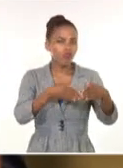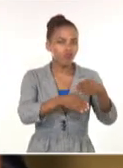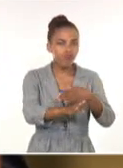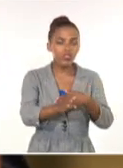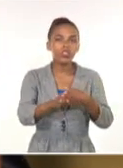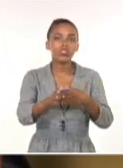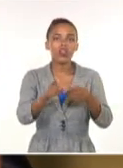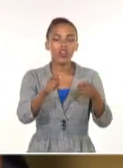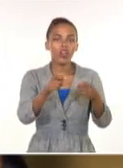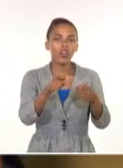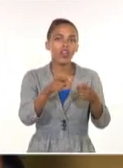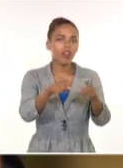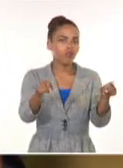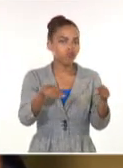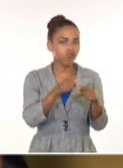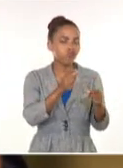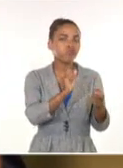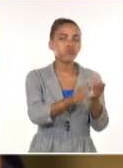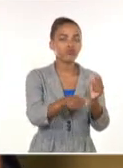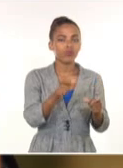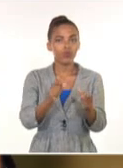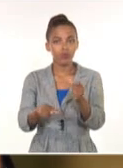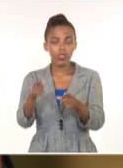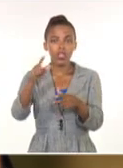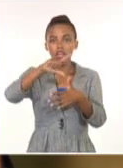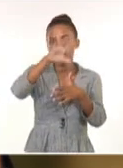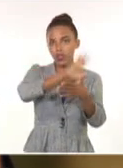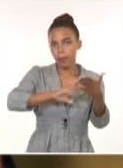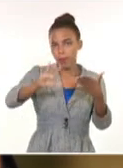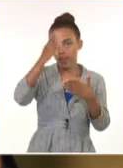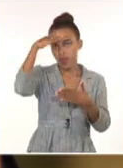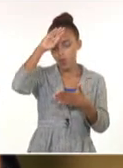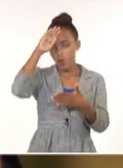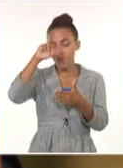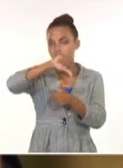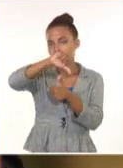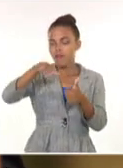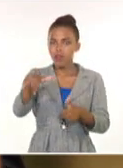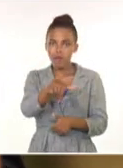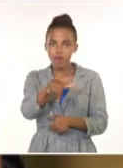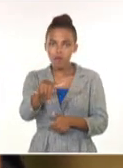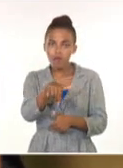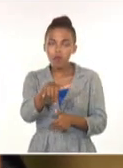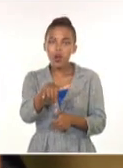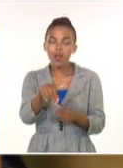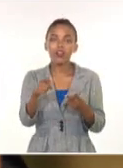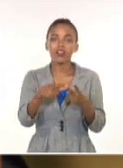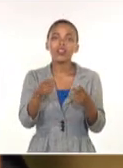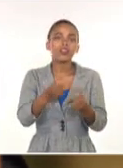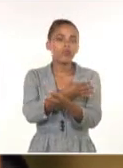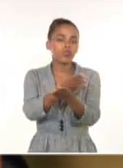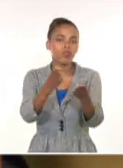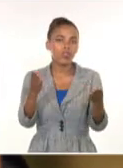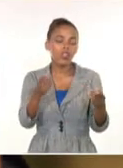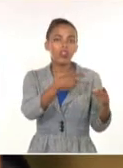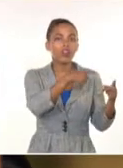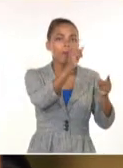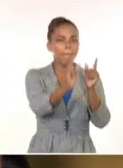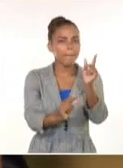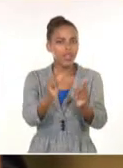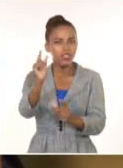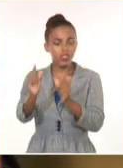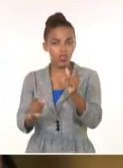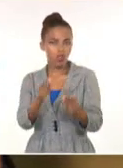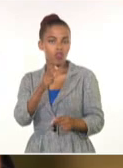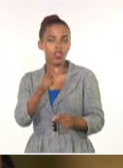importantes en América Latina y el Caribe. La disponibilidad de recursos humanos, al contar con una población altamente capacitada